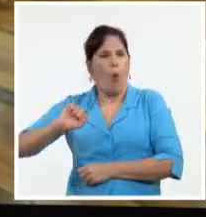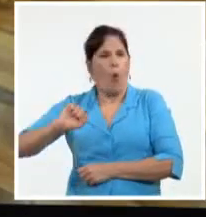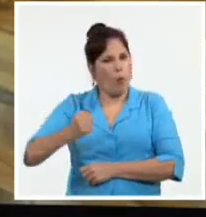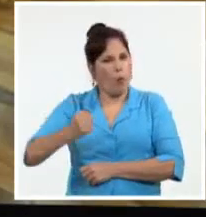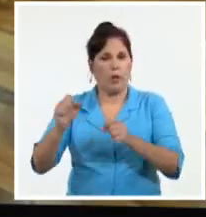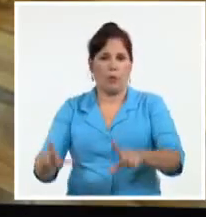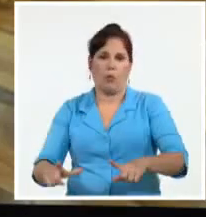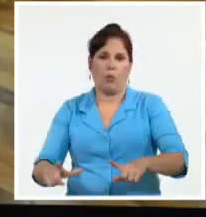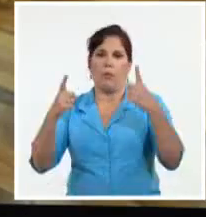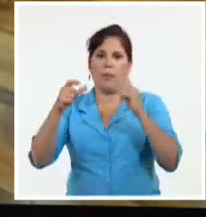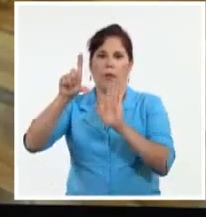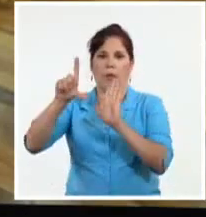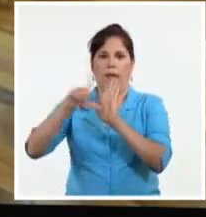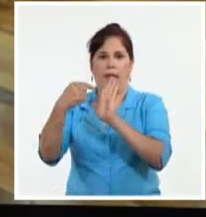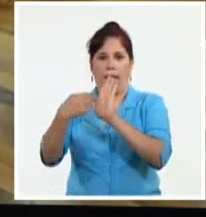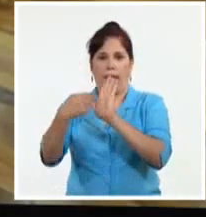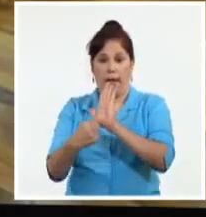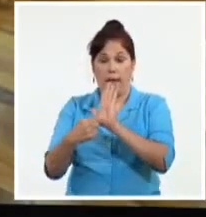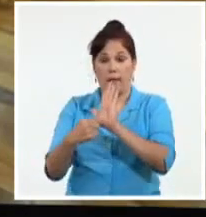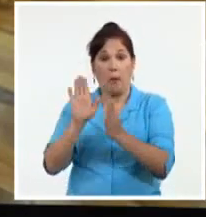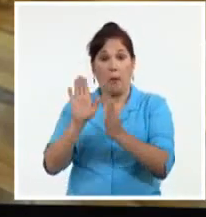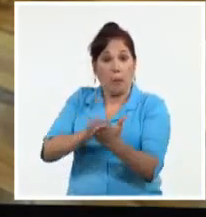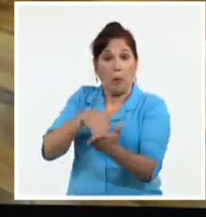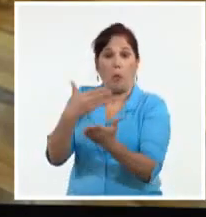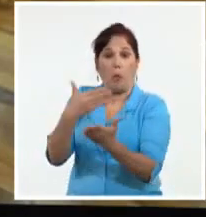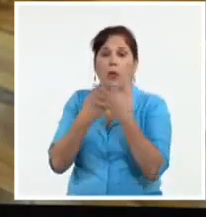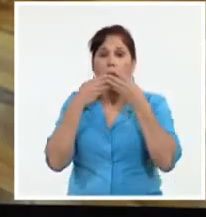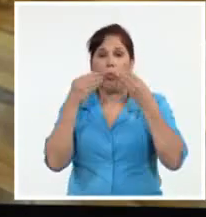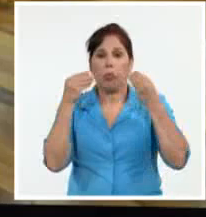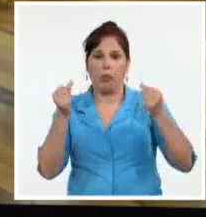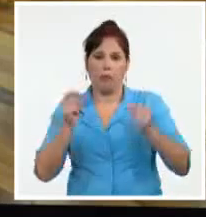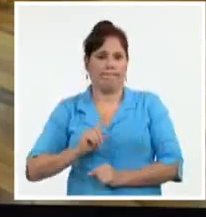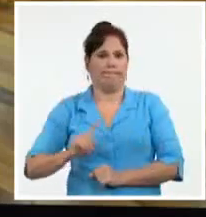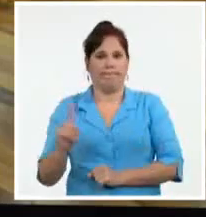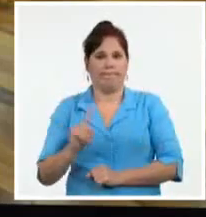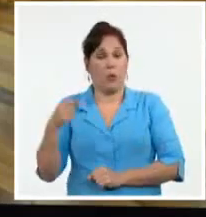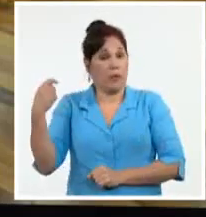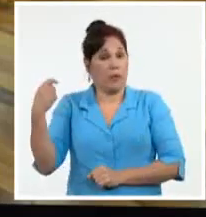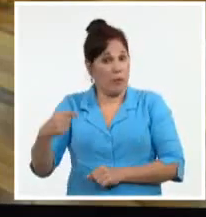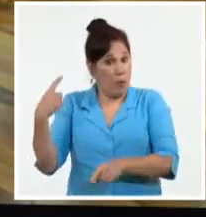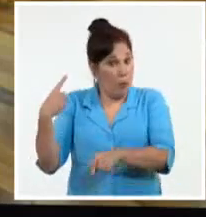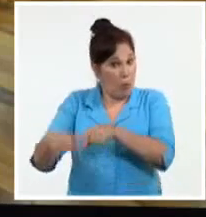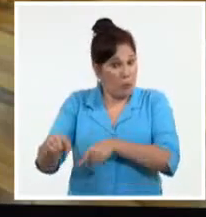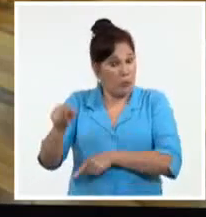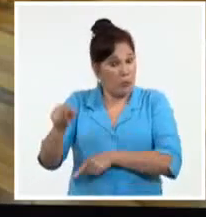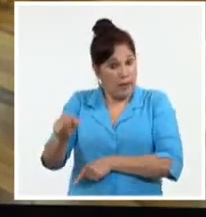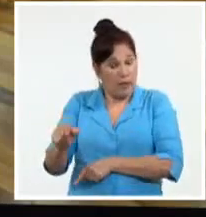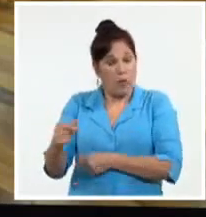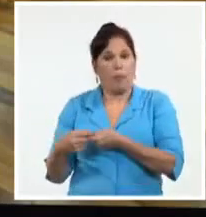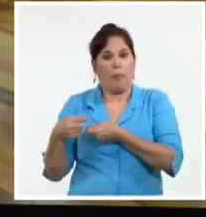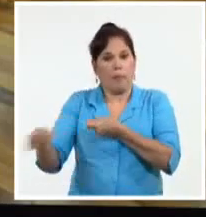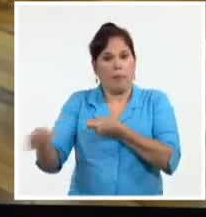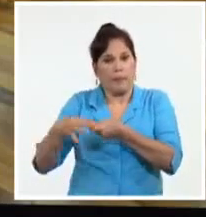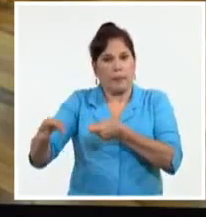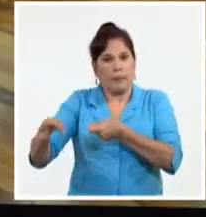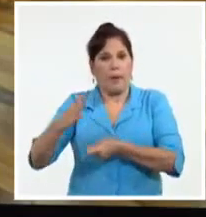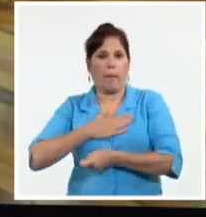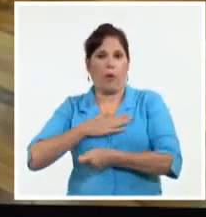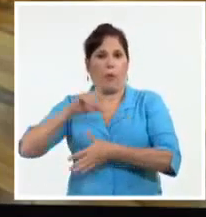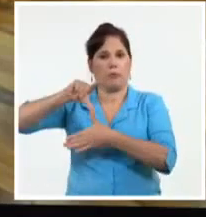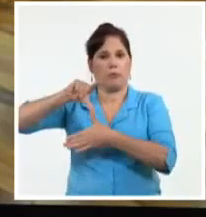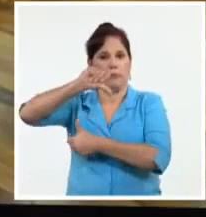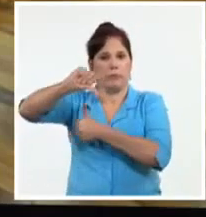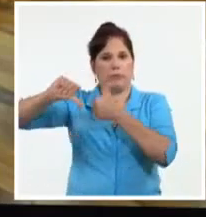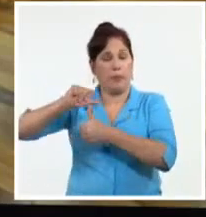obligatorio cumplimiento. Evitaría que las propuestas quedaran en el aire. Y hay que calzar todo esto con financiamientos propios, lo